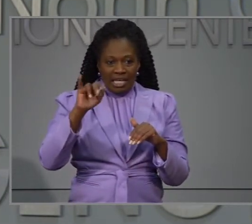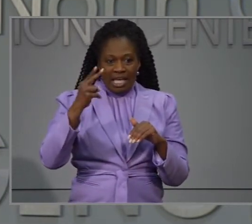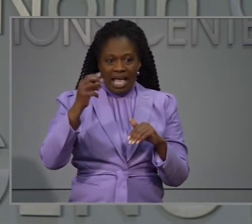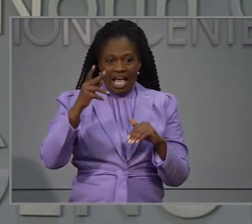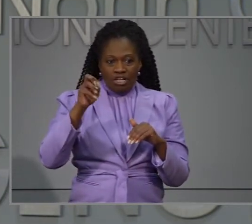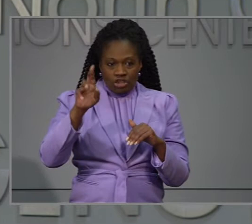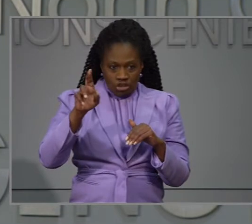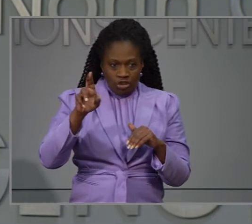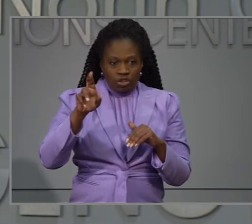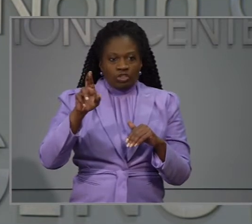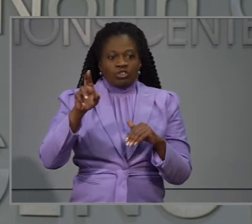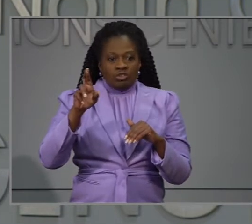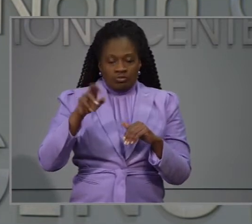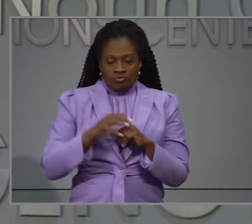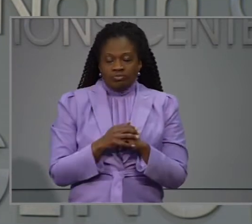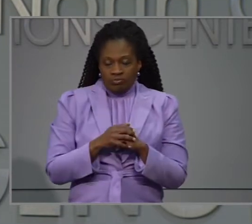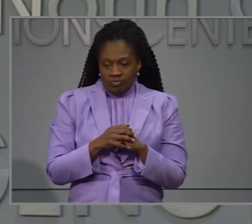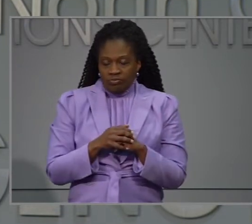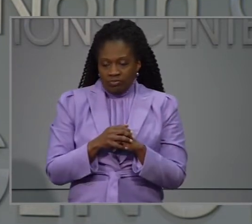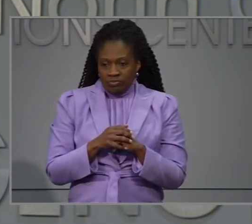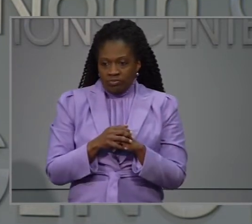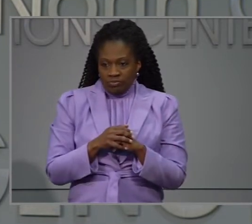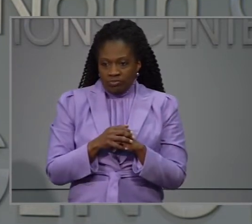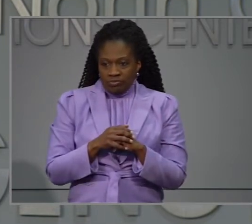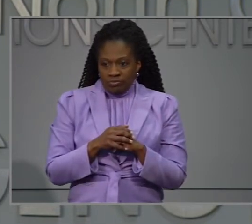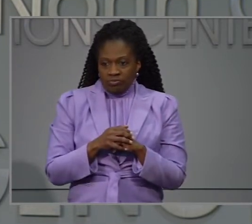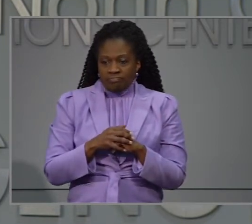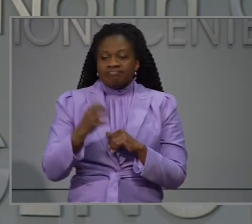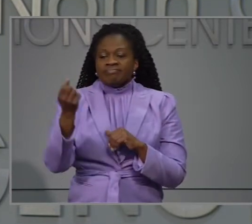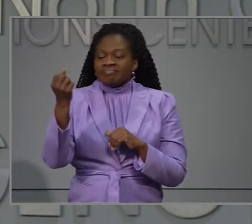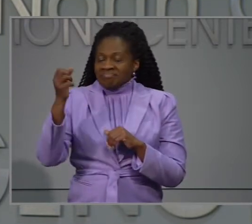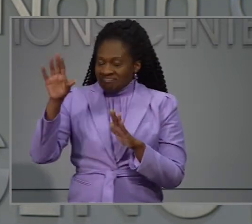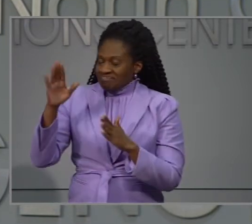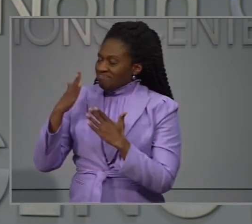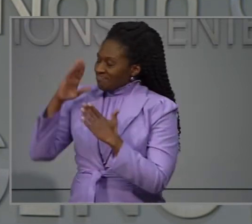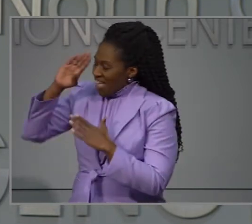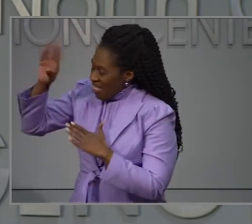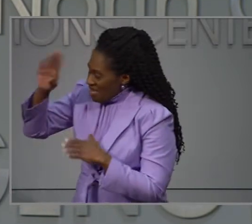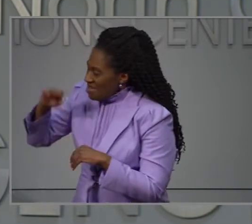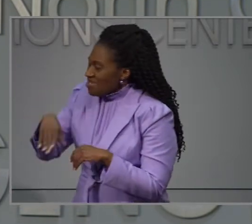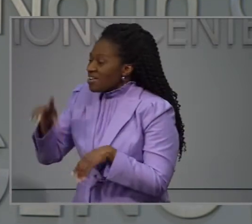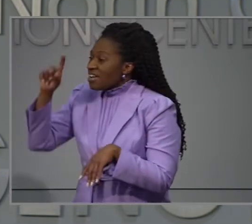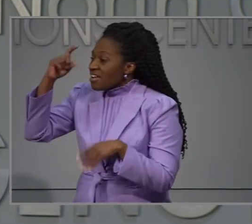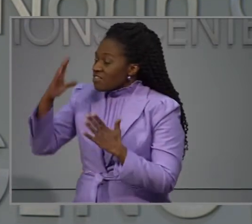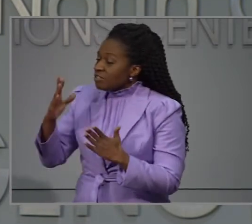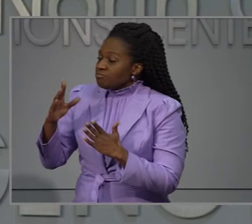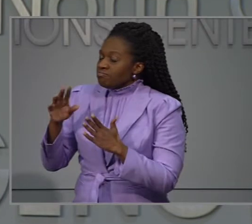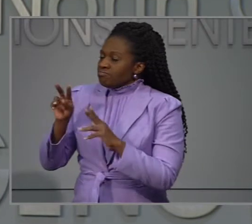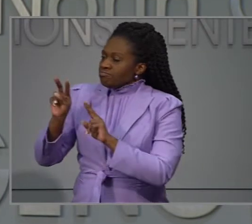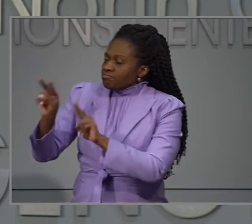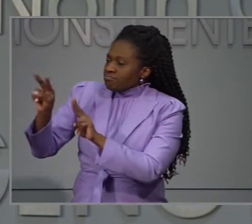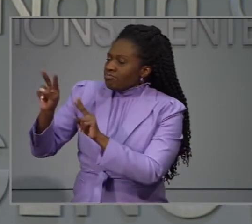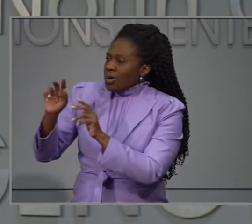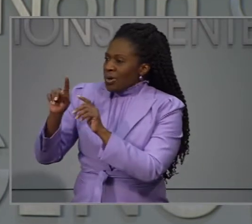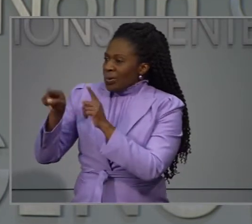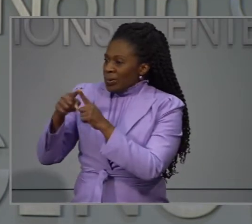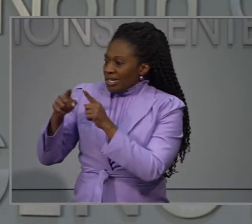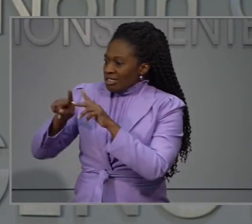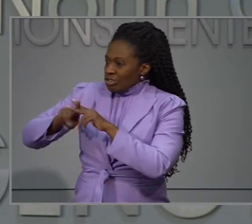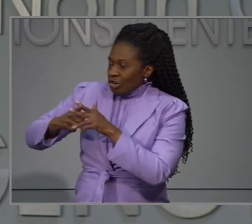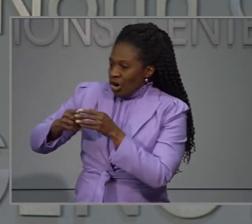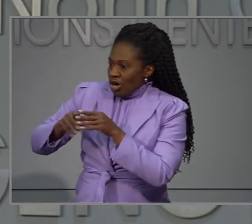la siguiente pregunta wiki hauser de w y tng hola gobernador y